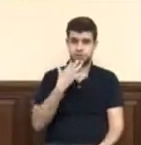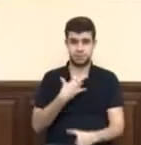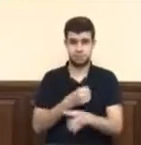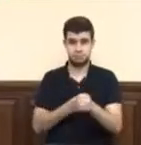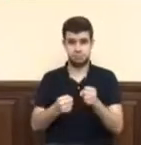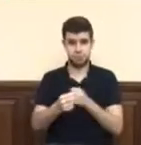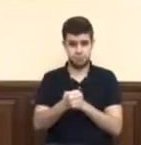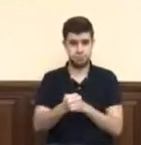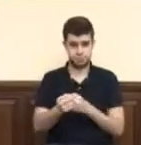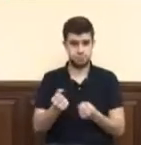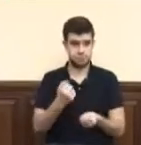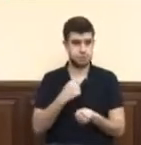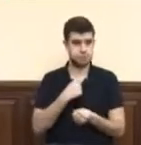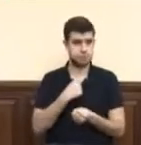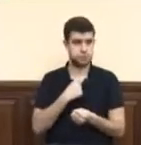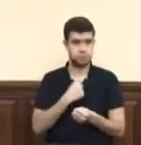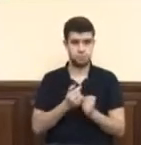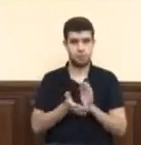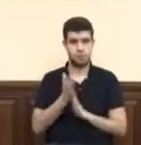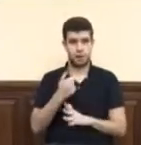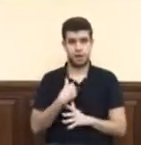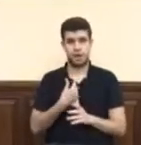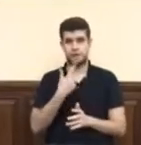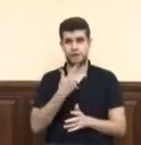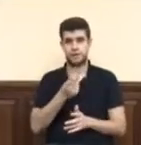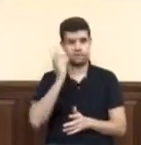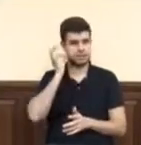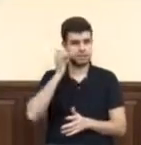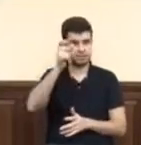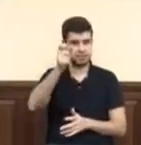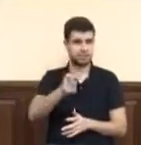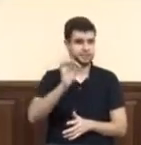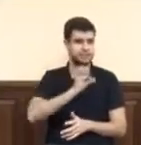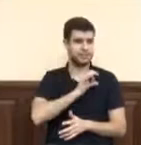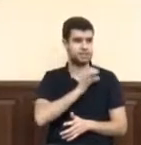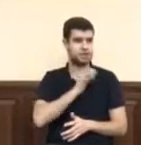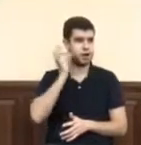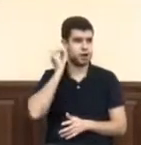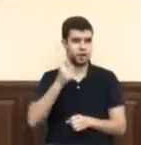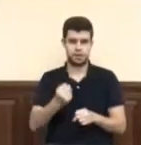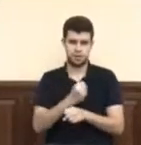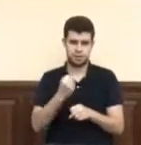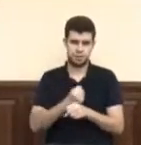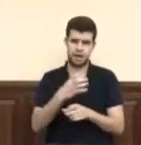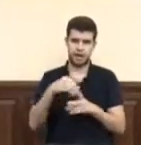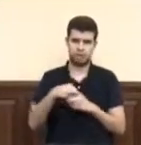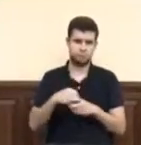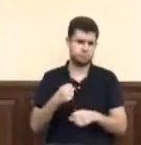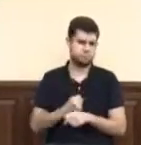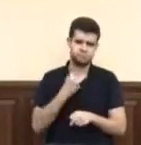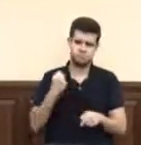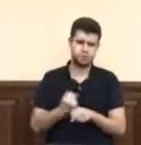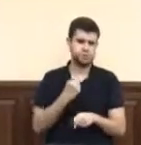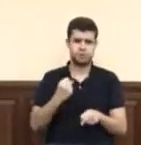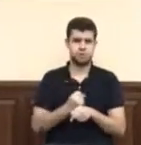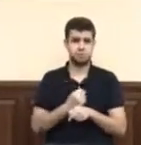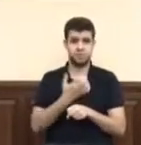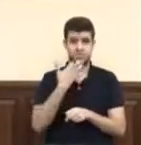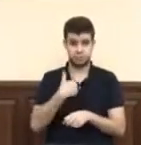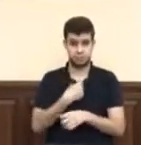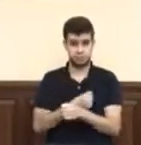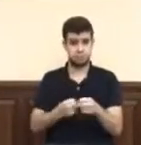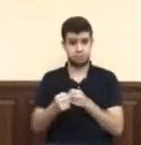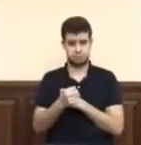que de esta señora que ha trabajado de forma tan incansable en esta comisión, pues miren, yo lo hubiera